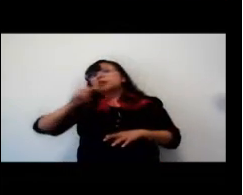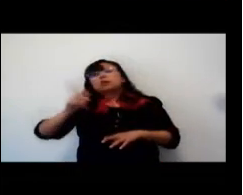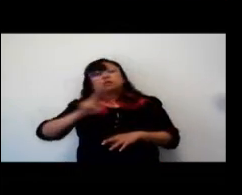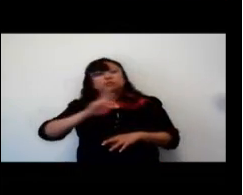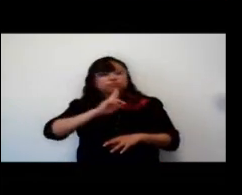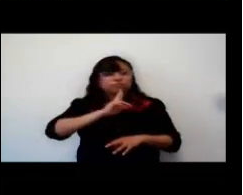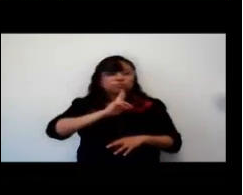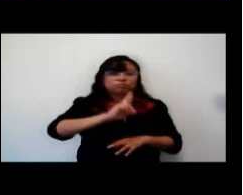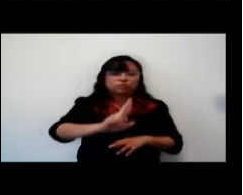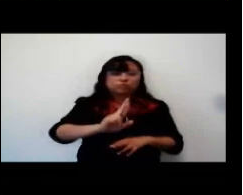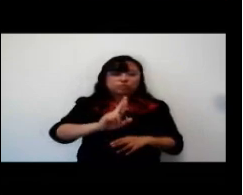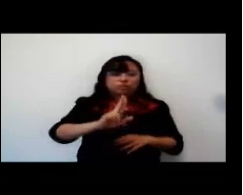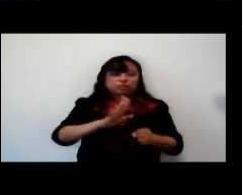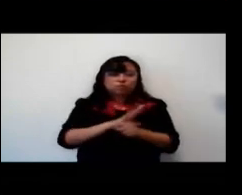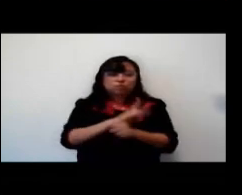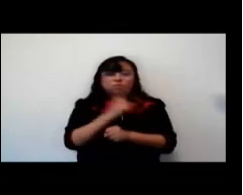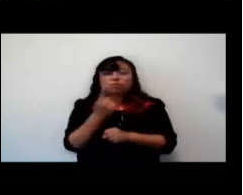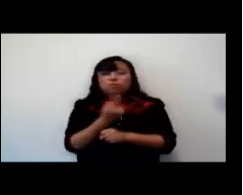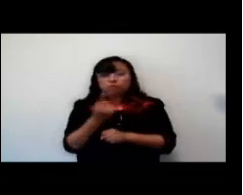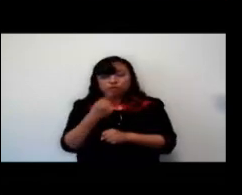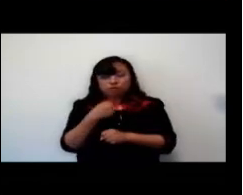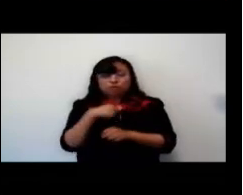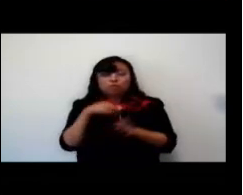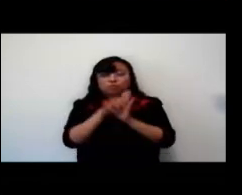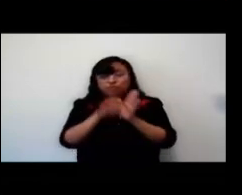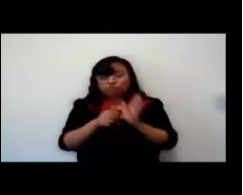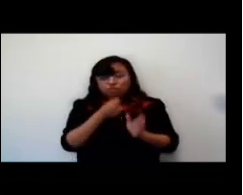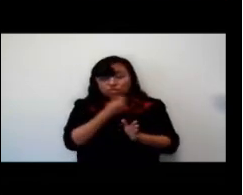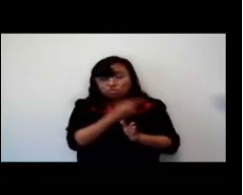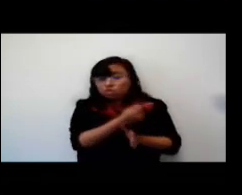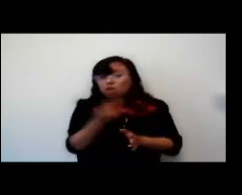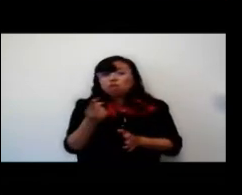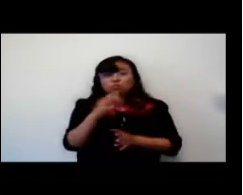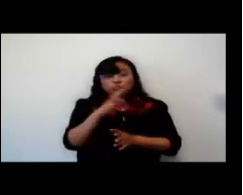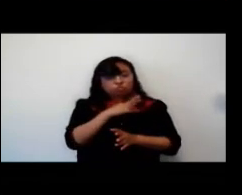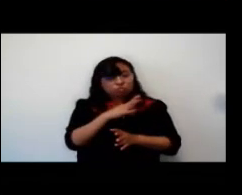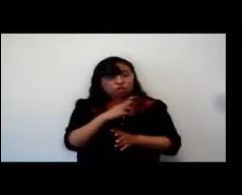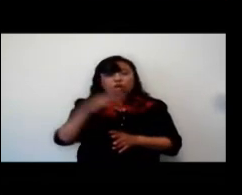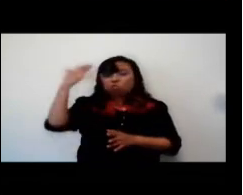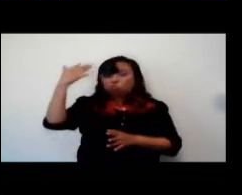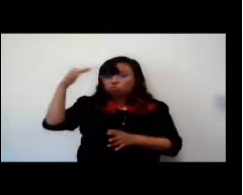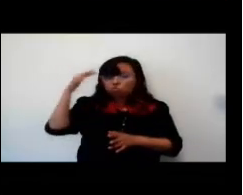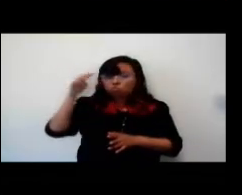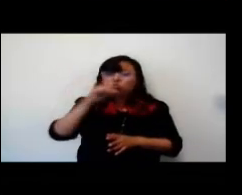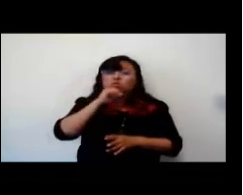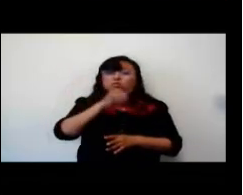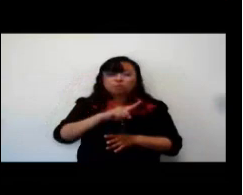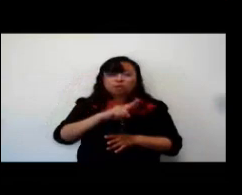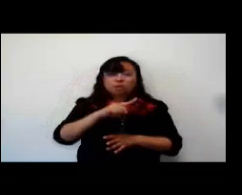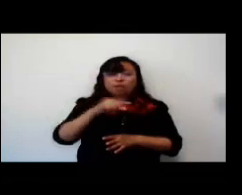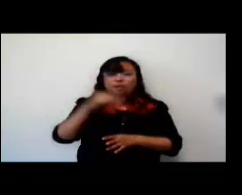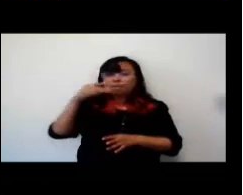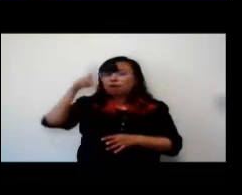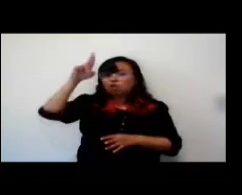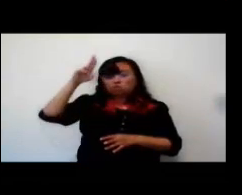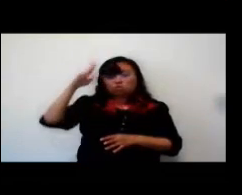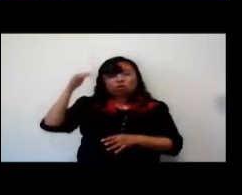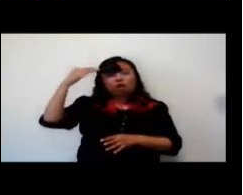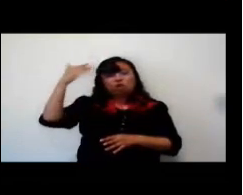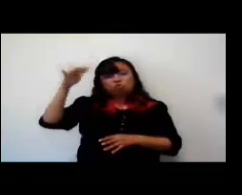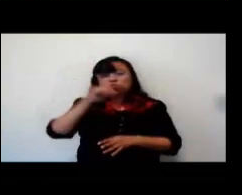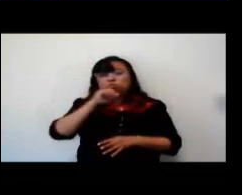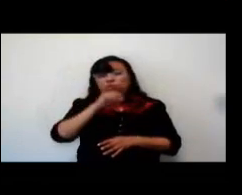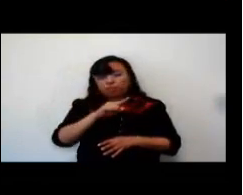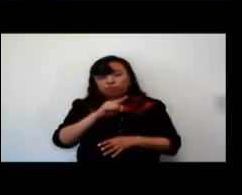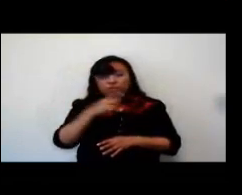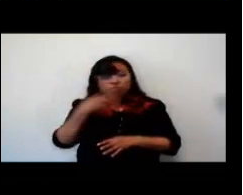medicina. Entonces, esto es un abordaje para niños, esto es un abordaje para adultos y para adultos mayores, ¿no? Los implantes